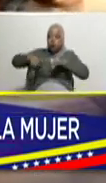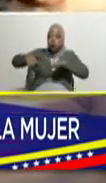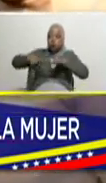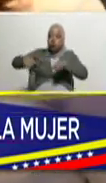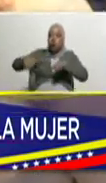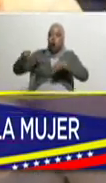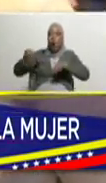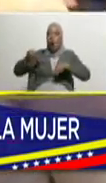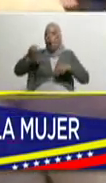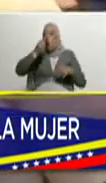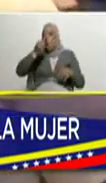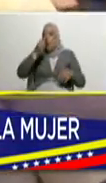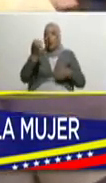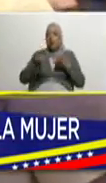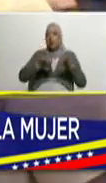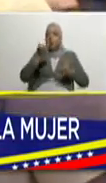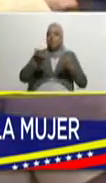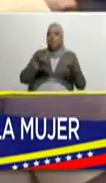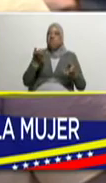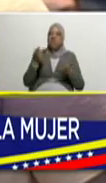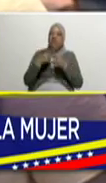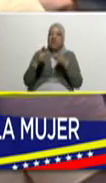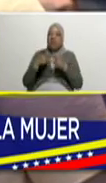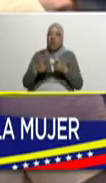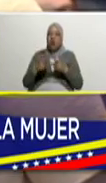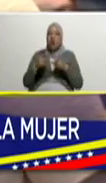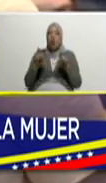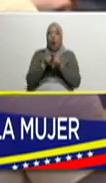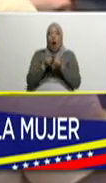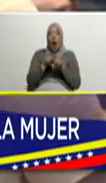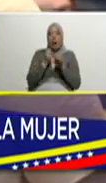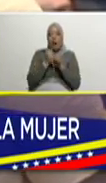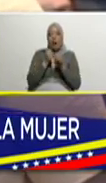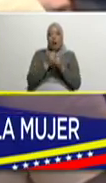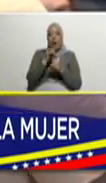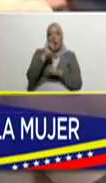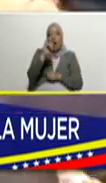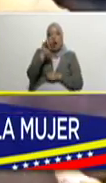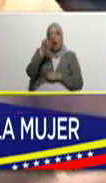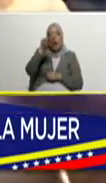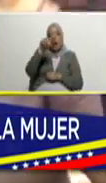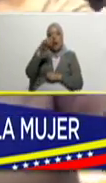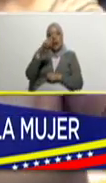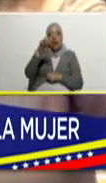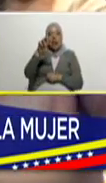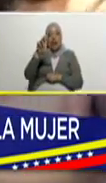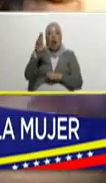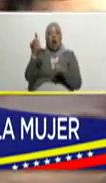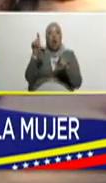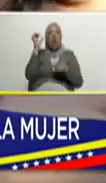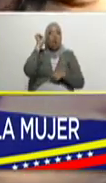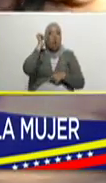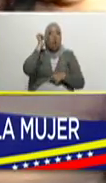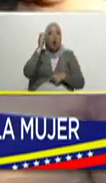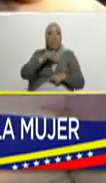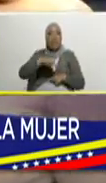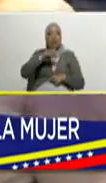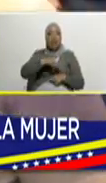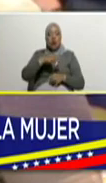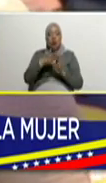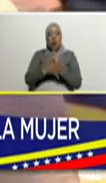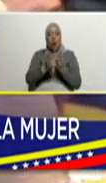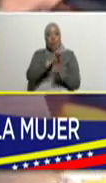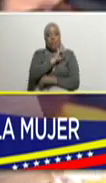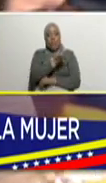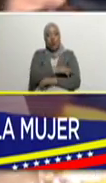de manera conjunta con el INSES Mujer, conjuntamente con la ministra del